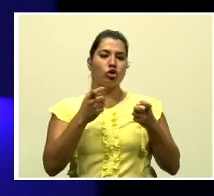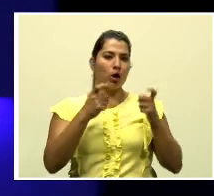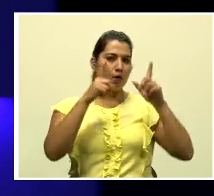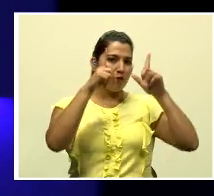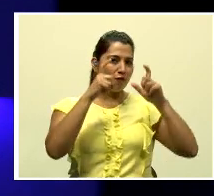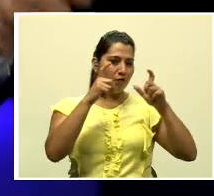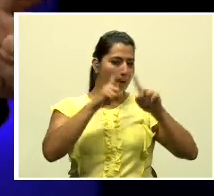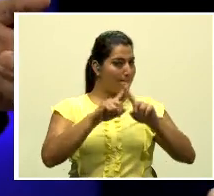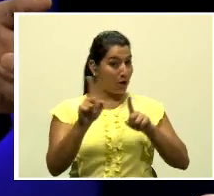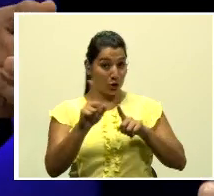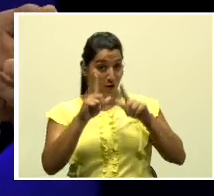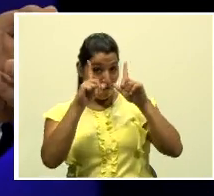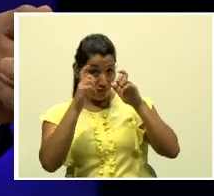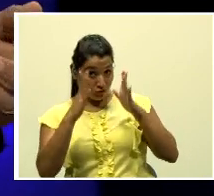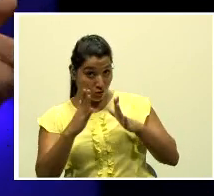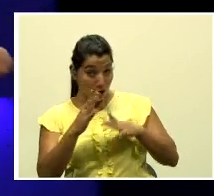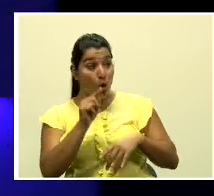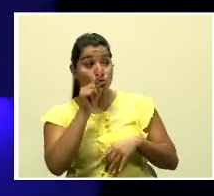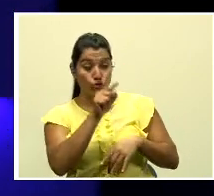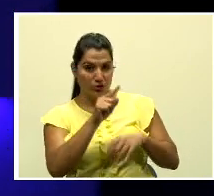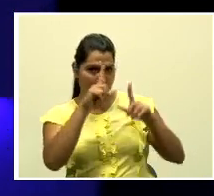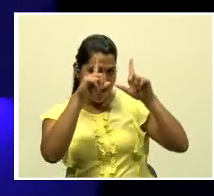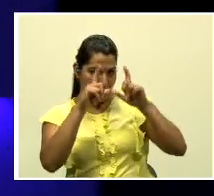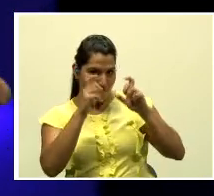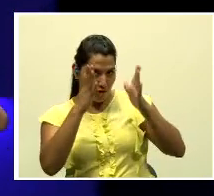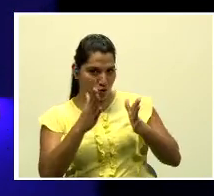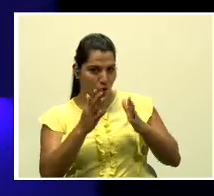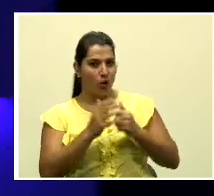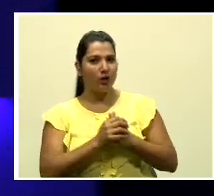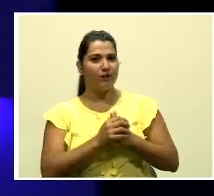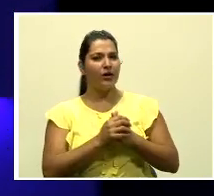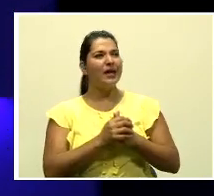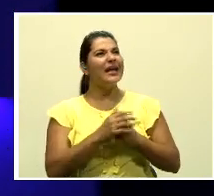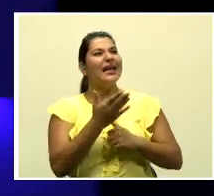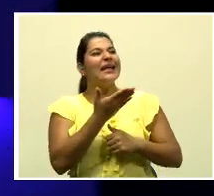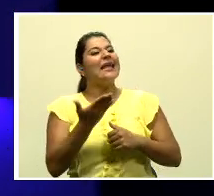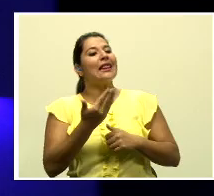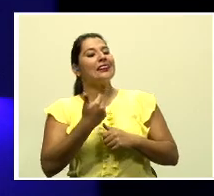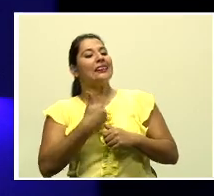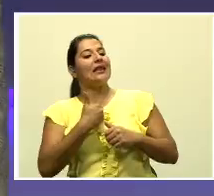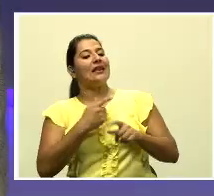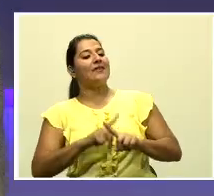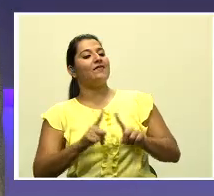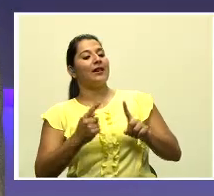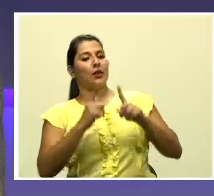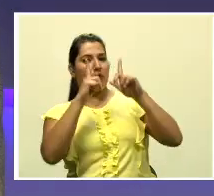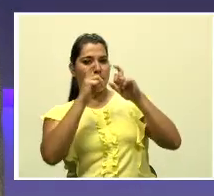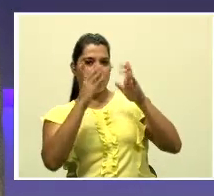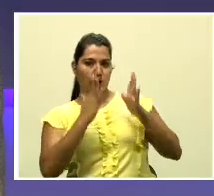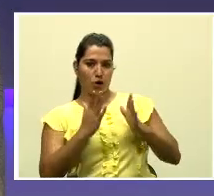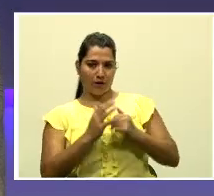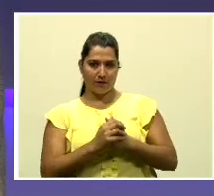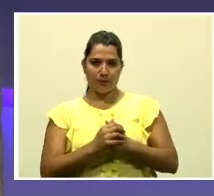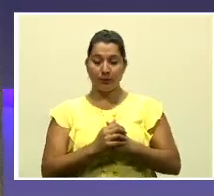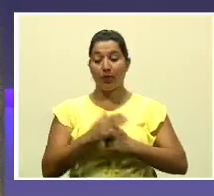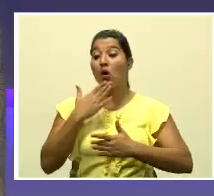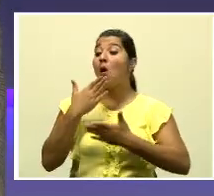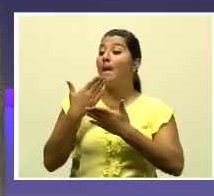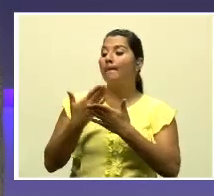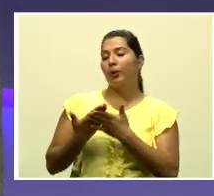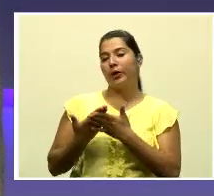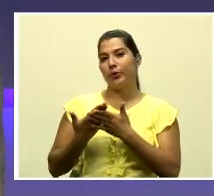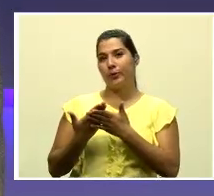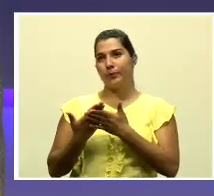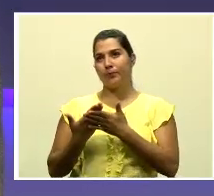somos fotógrafos. Usted es fotógrafo. ¿Qué constituye a un fotógrafo? Bueno, hay un aspecto,